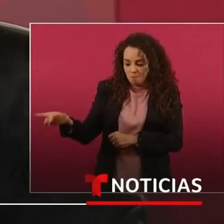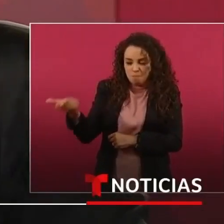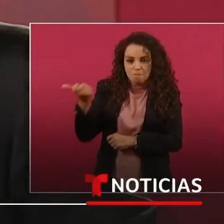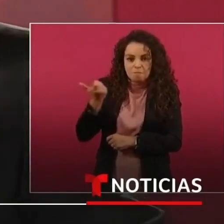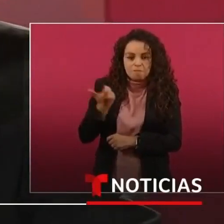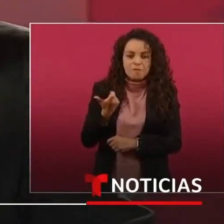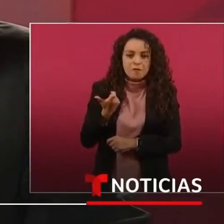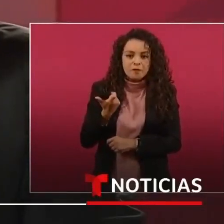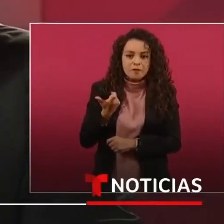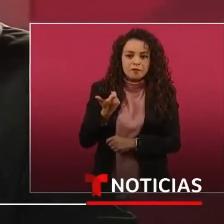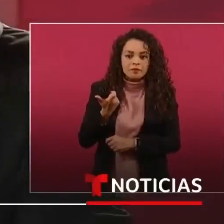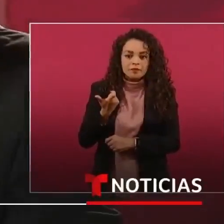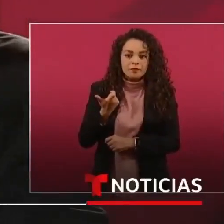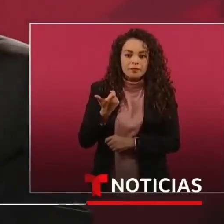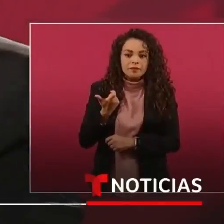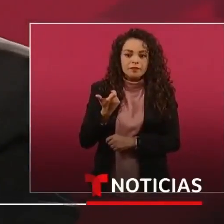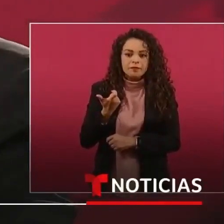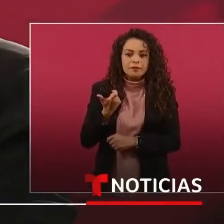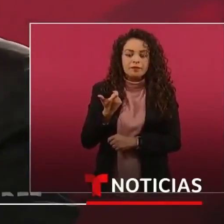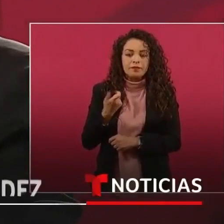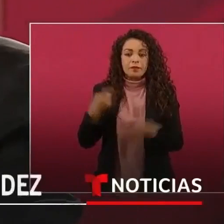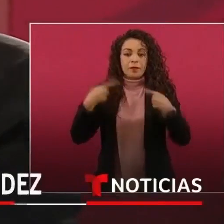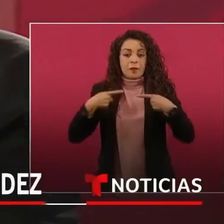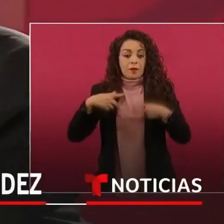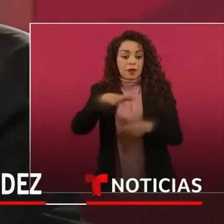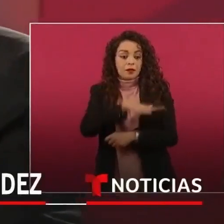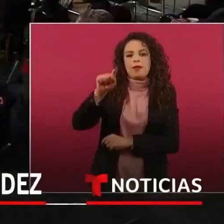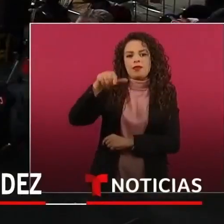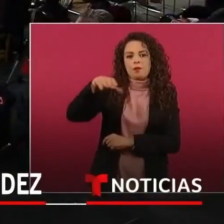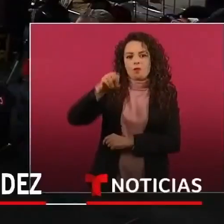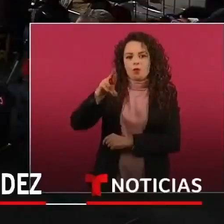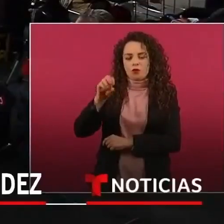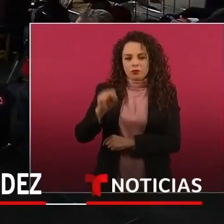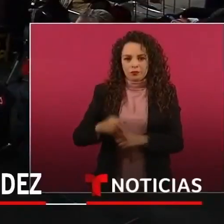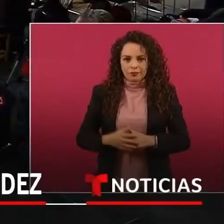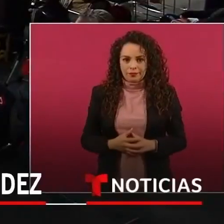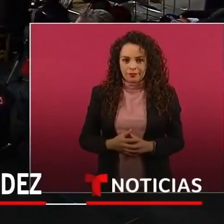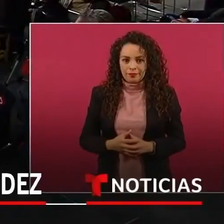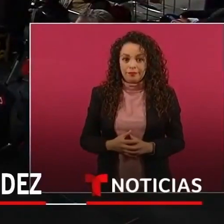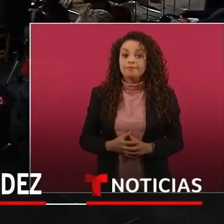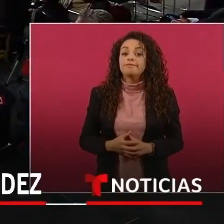los que están a favor de la fabricación de armas.